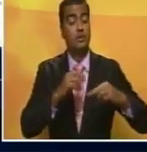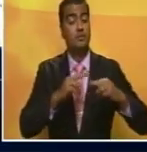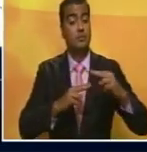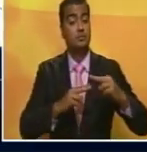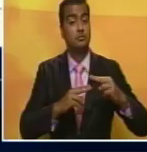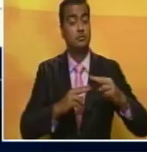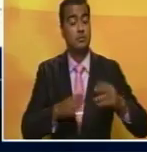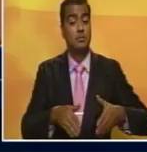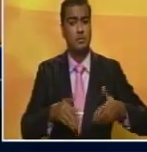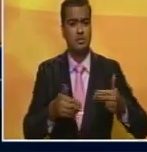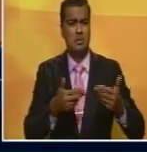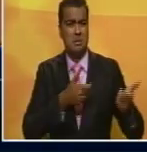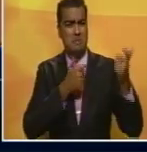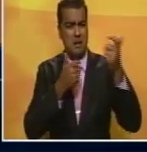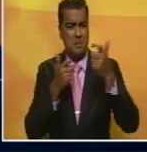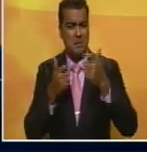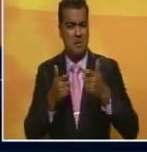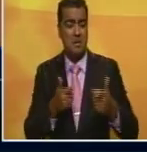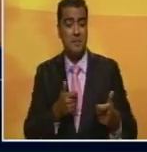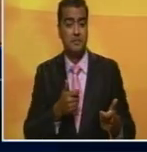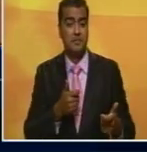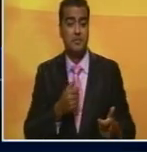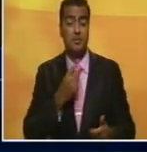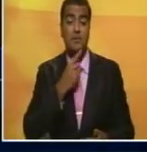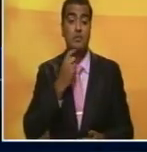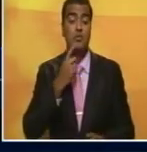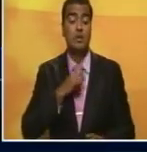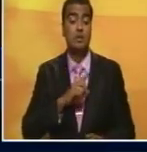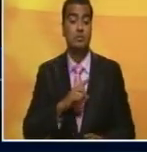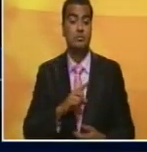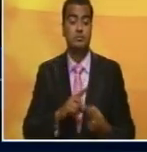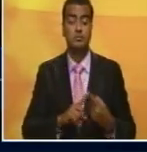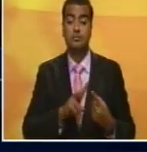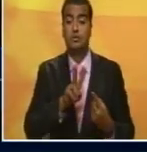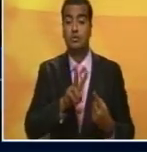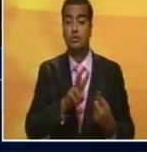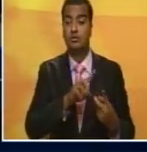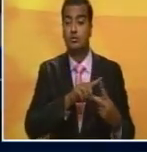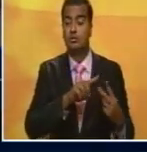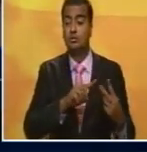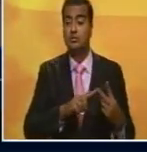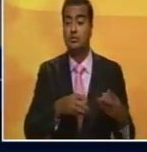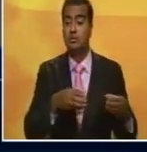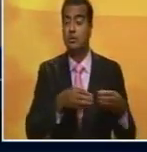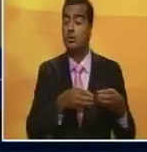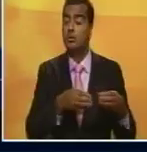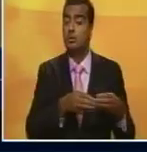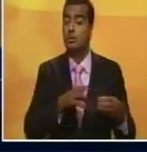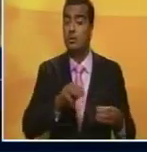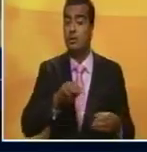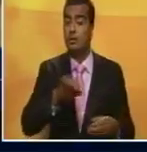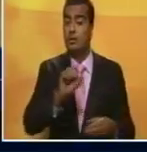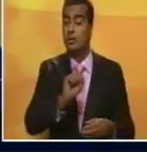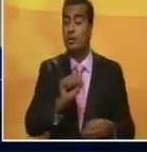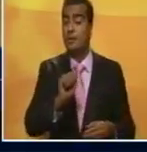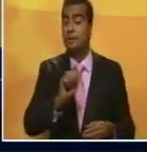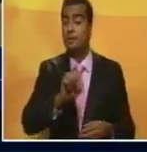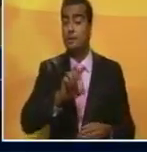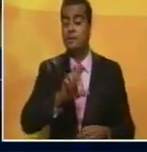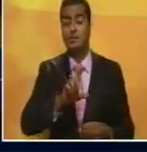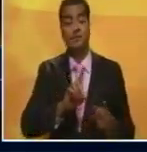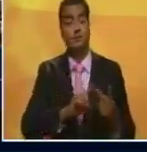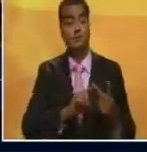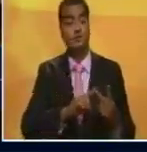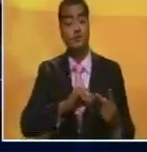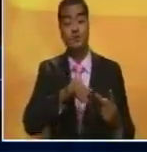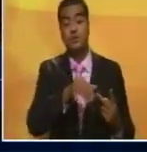que desencadenó un enfrentamiento en el que resultaron muertos 2 integrantes de la banda de El Misael, identificados